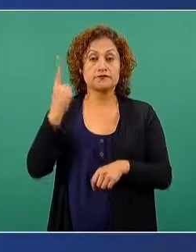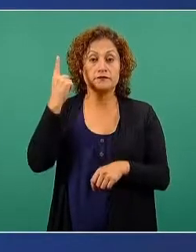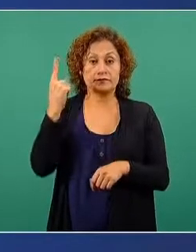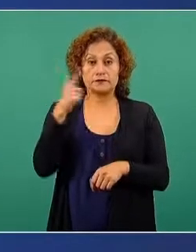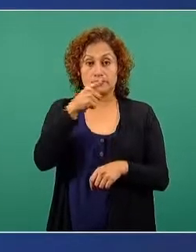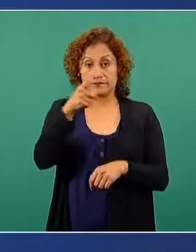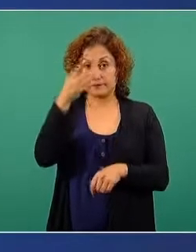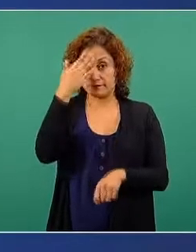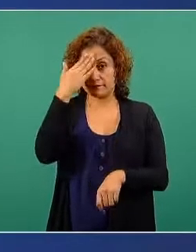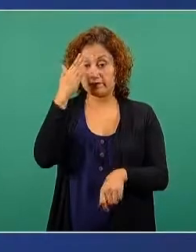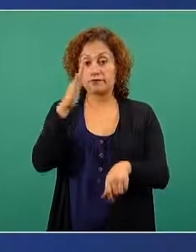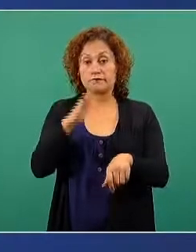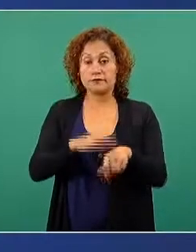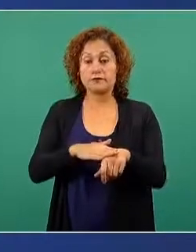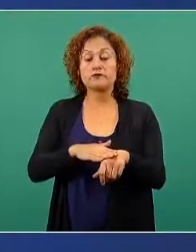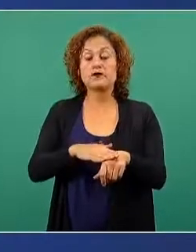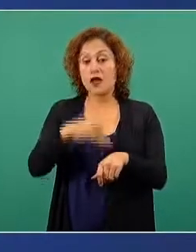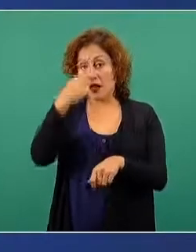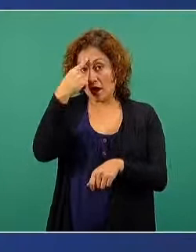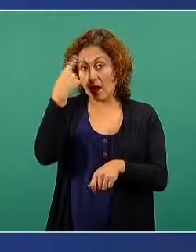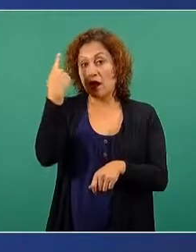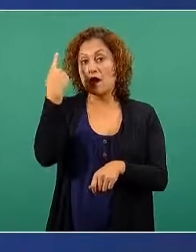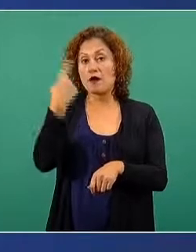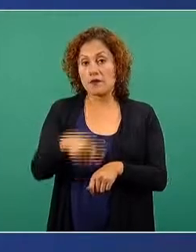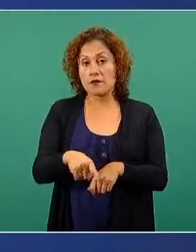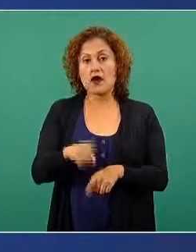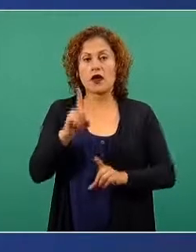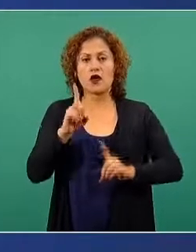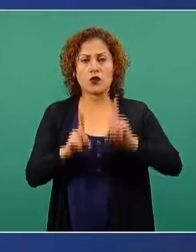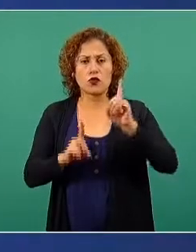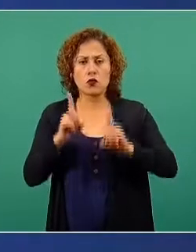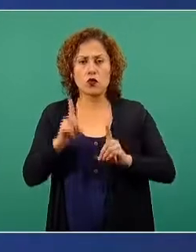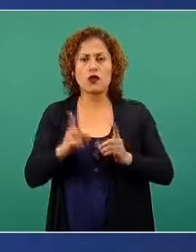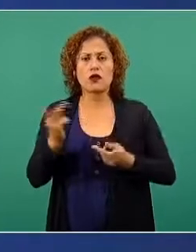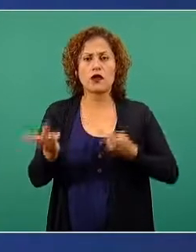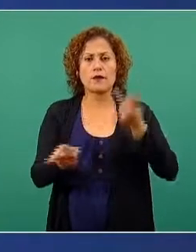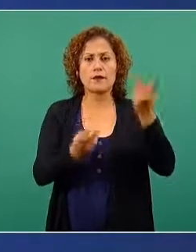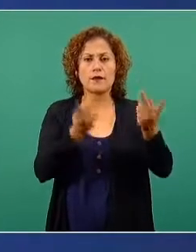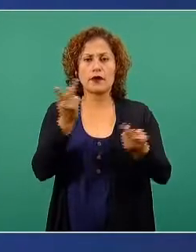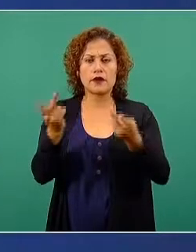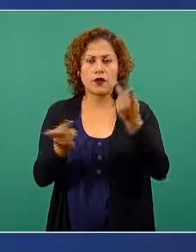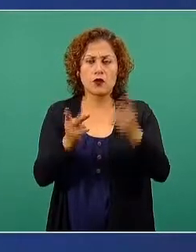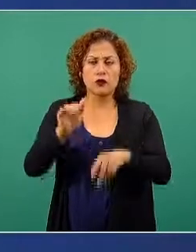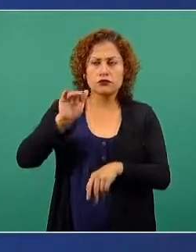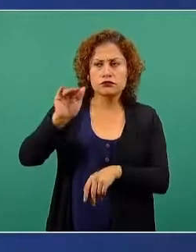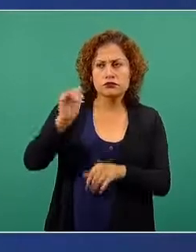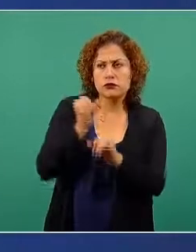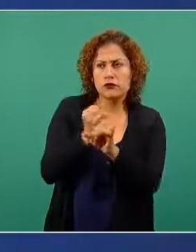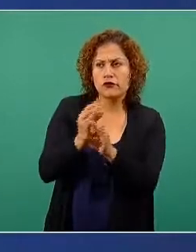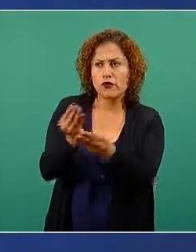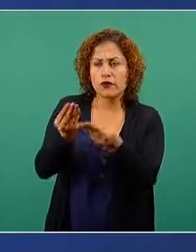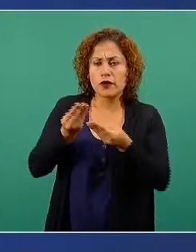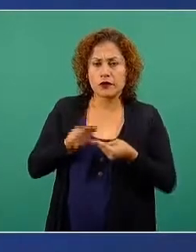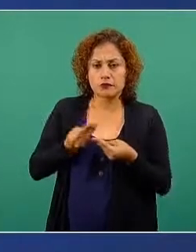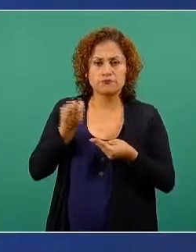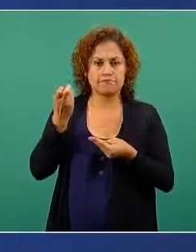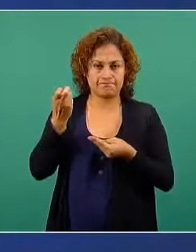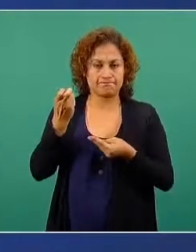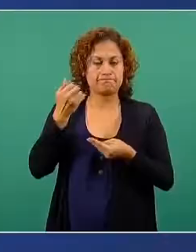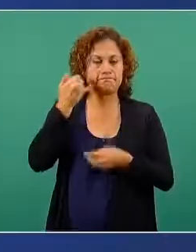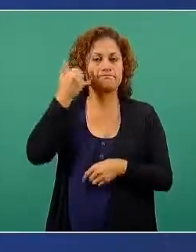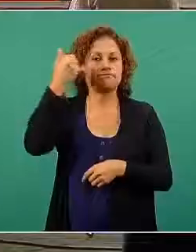84 0370 para hacer cualquier consulta, pregunta, solicitud de información sobre